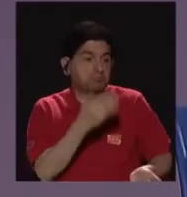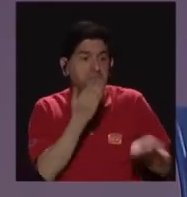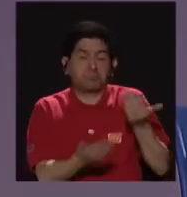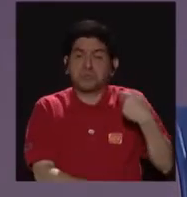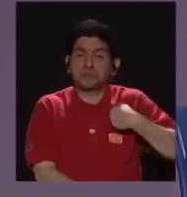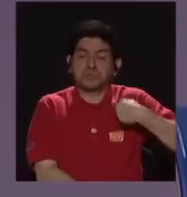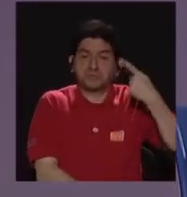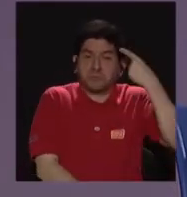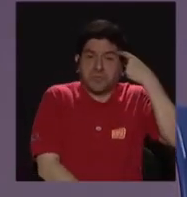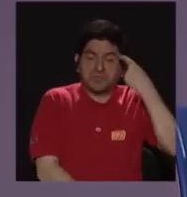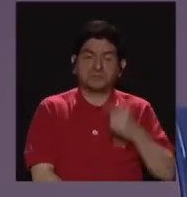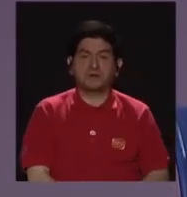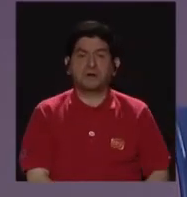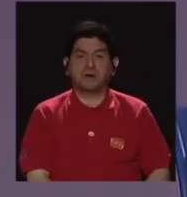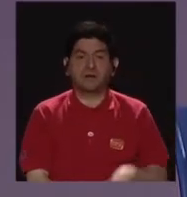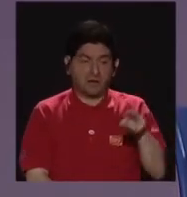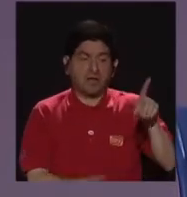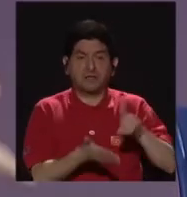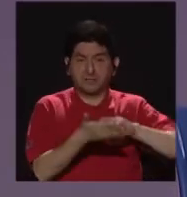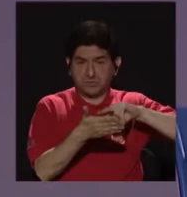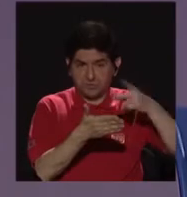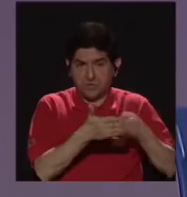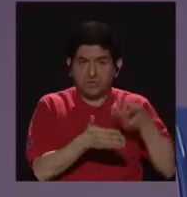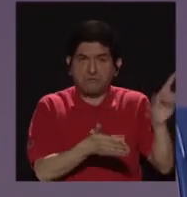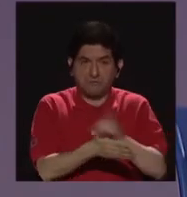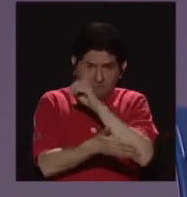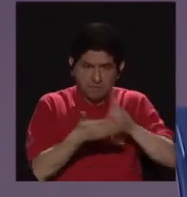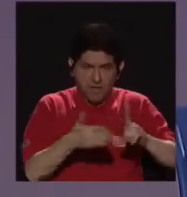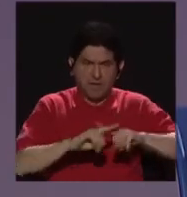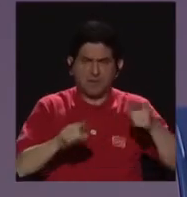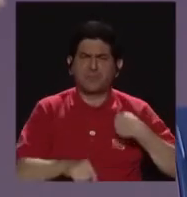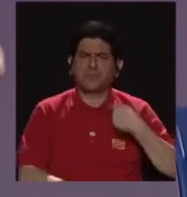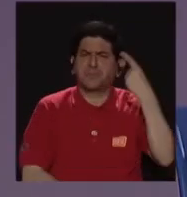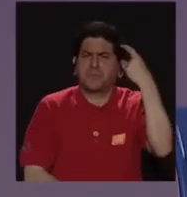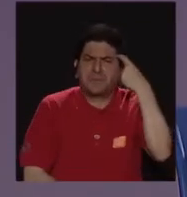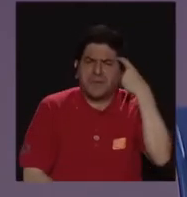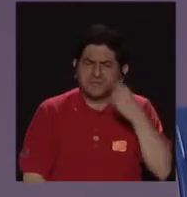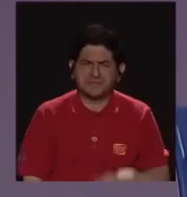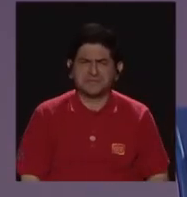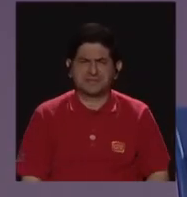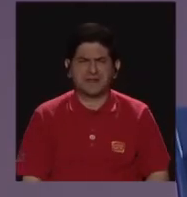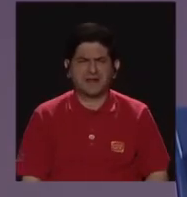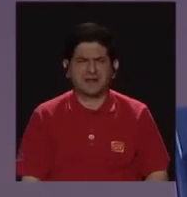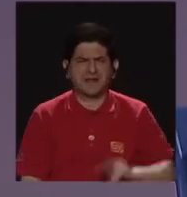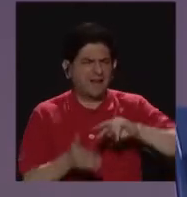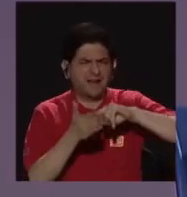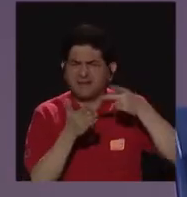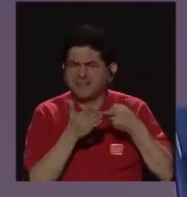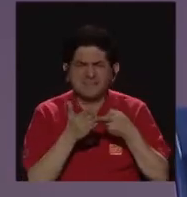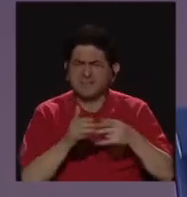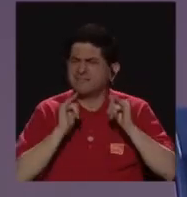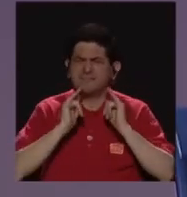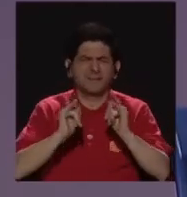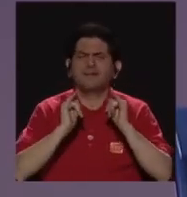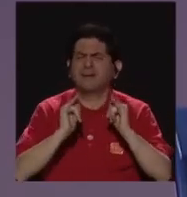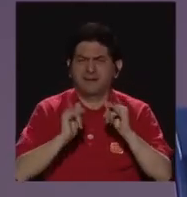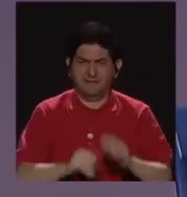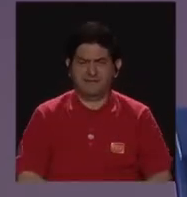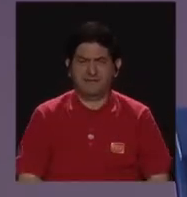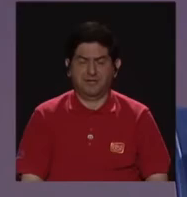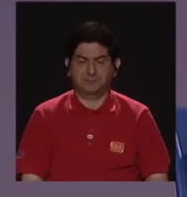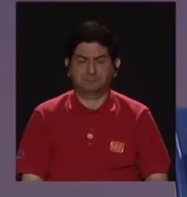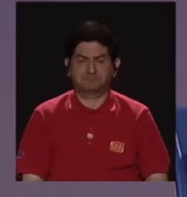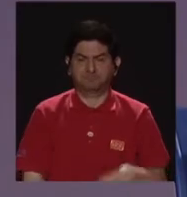uno podría pensarlo como que en efecto es discriminatorio pero si uno se pueda pensar a partir de qué términos definimos igualdad creo yo que